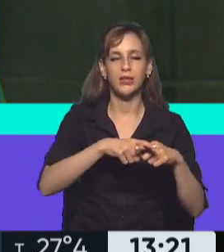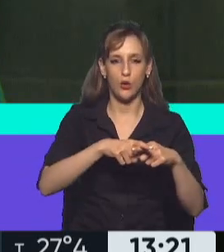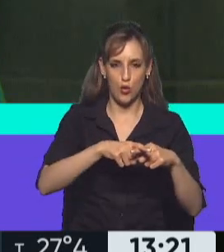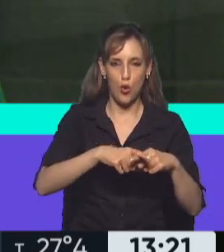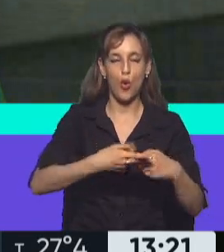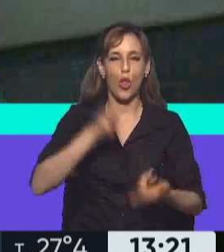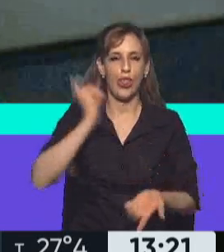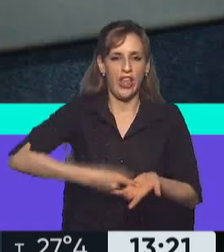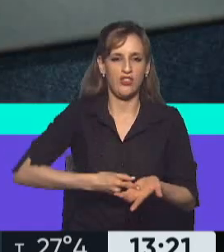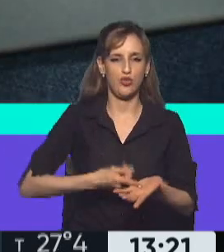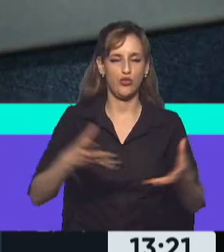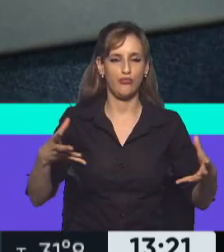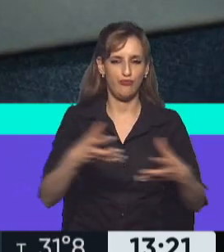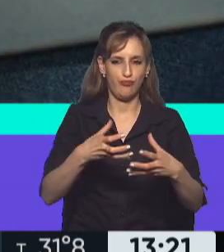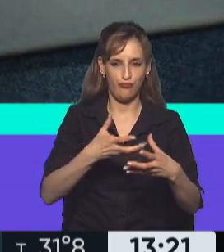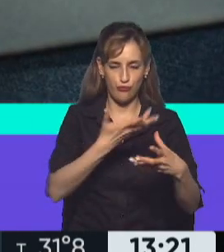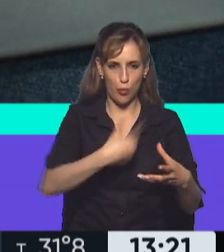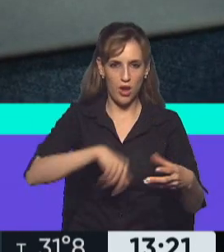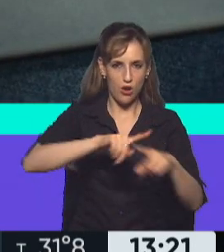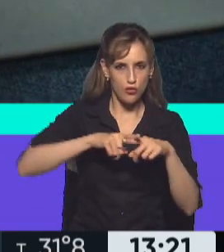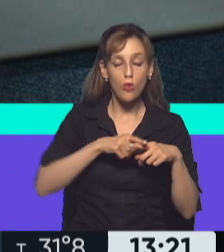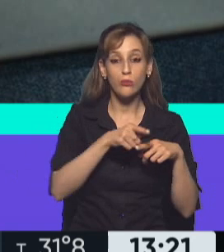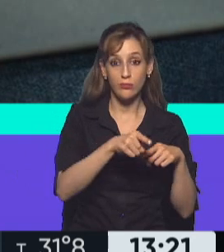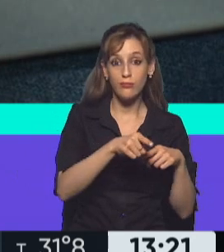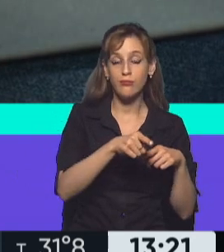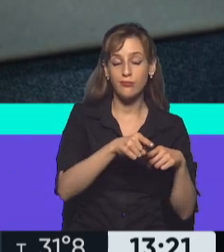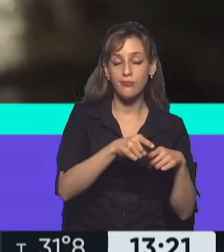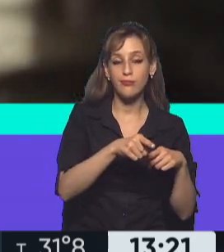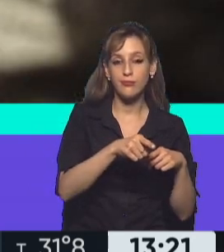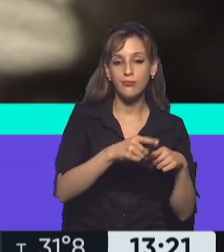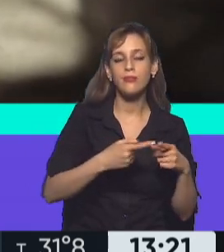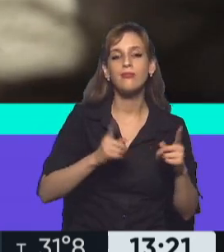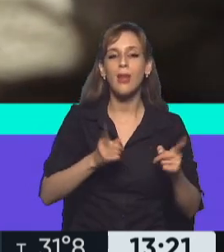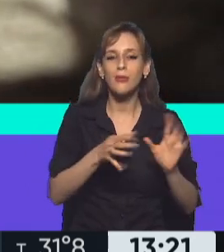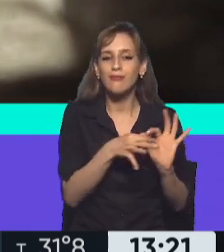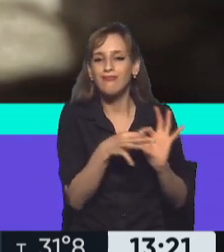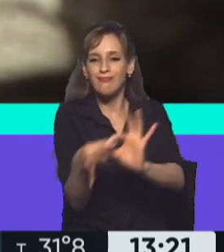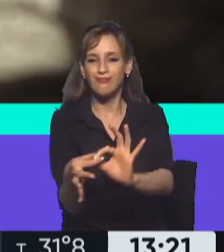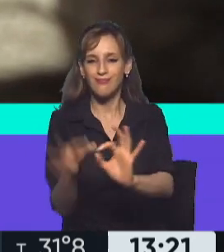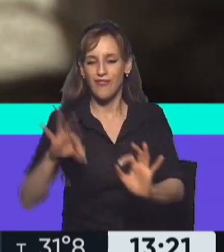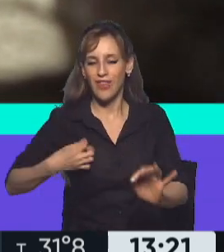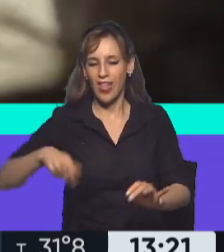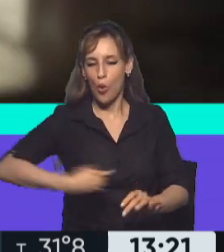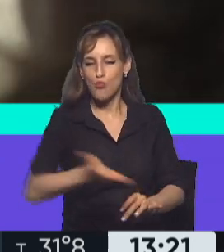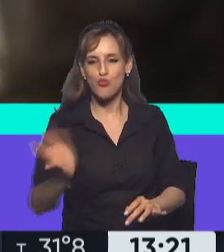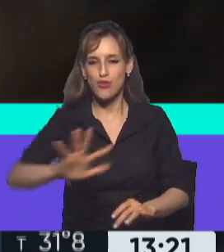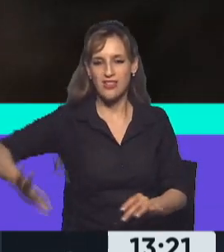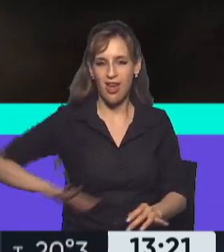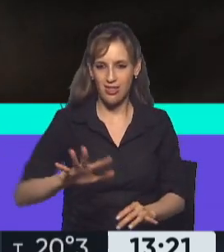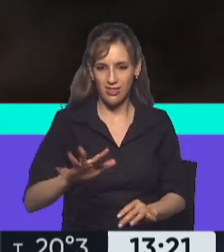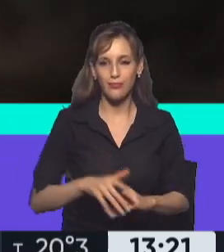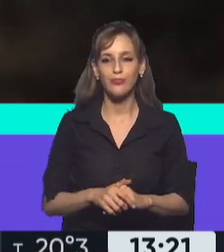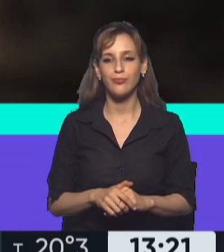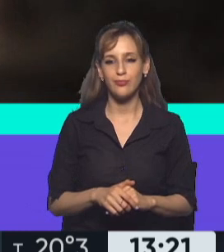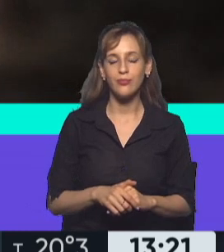de decisiones territoriales con la vida de la comunidad. Es la zona del